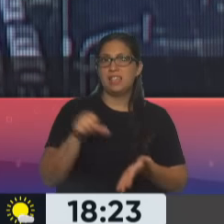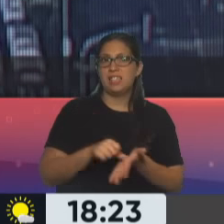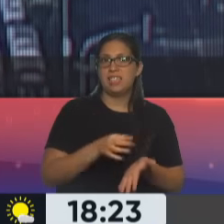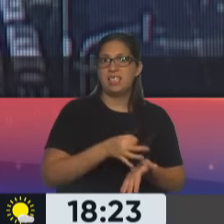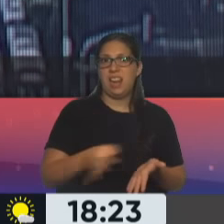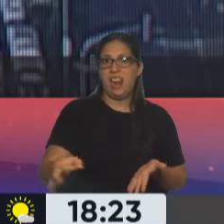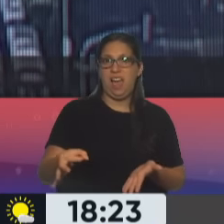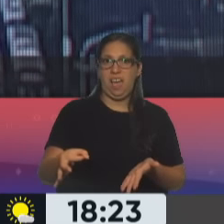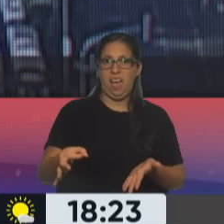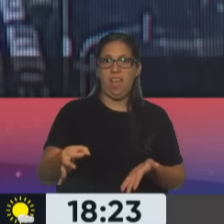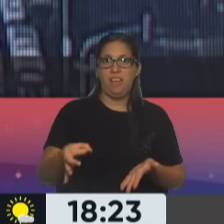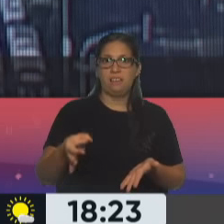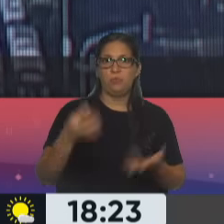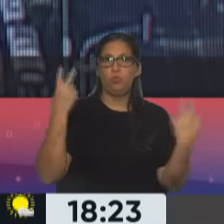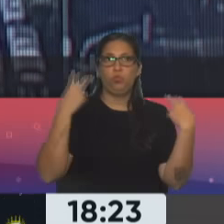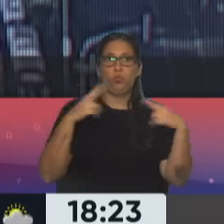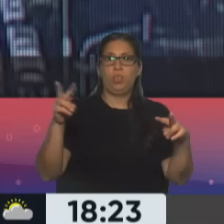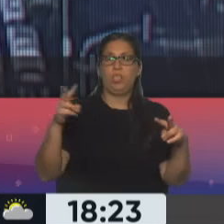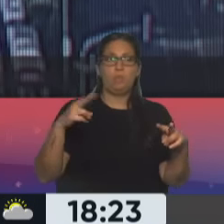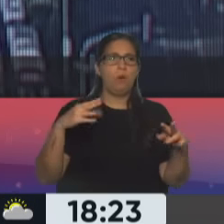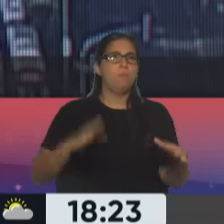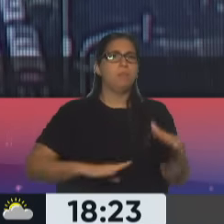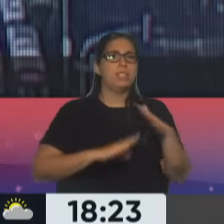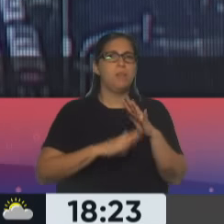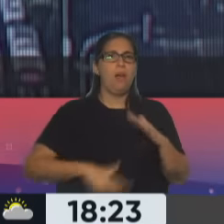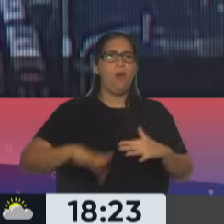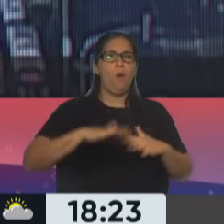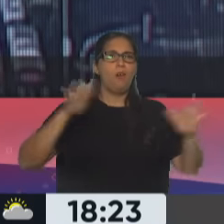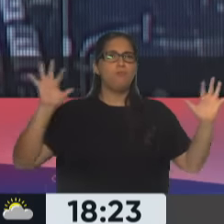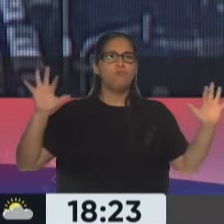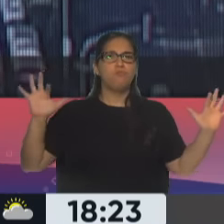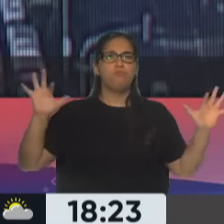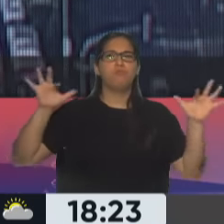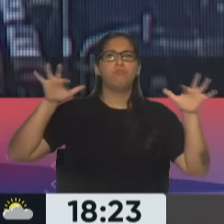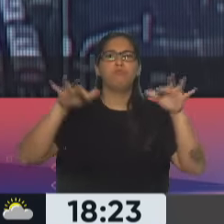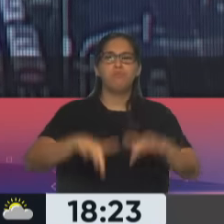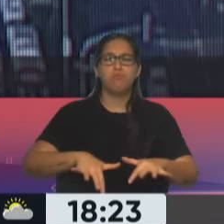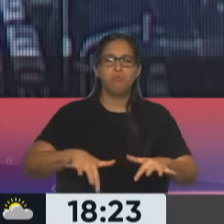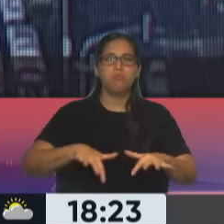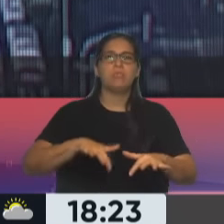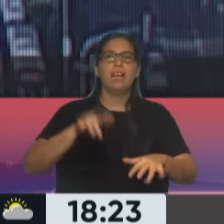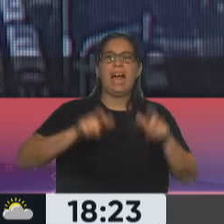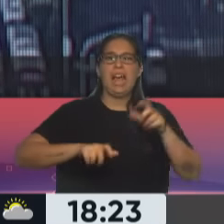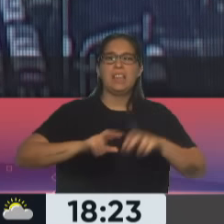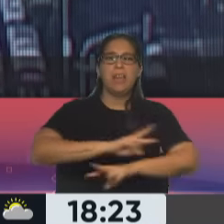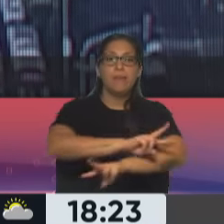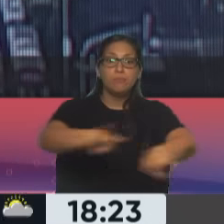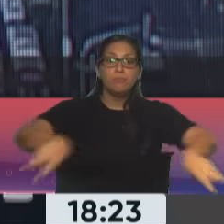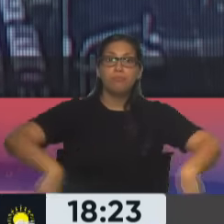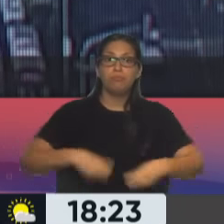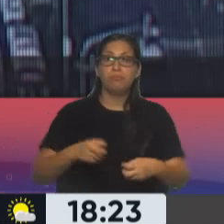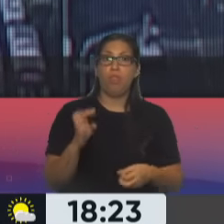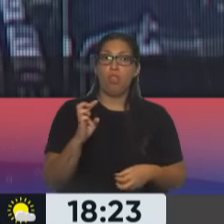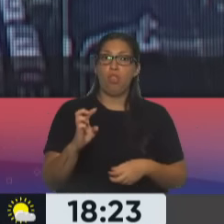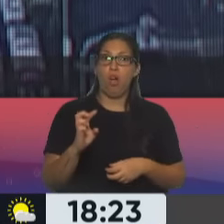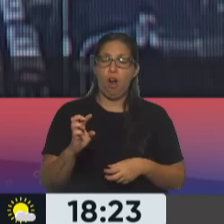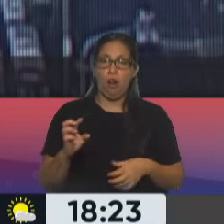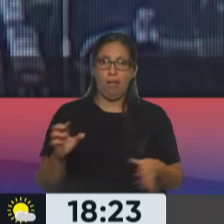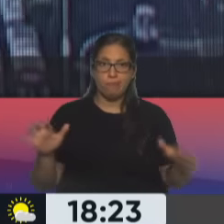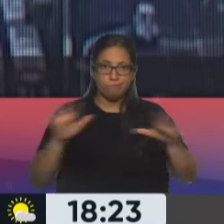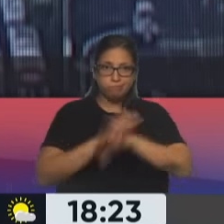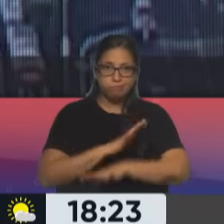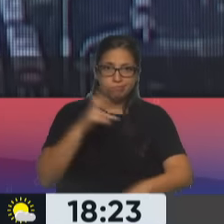cual. Que era el principal lugar donde podían conseguir esas reservas, donde podían tener esos dólares importantes para la isla. Bueno, finalmente eso y